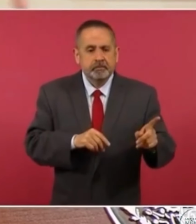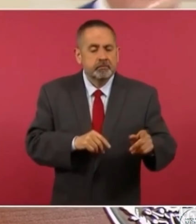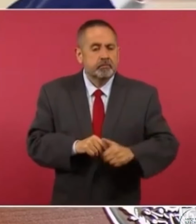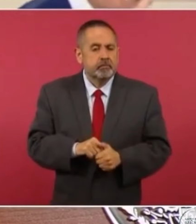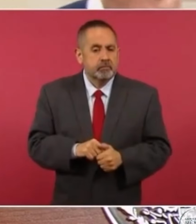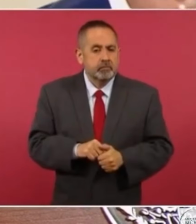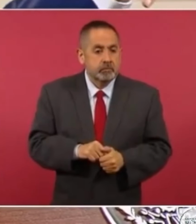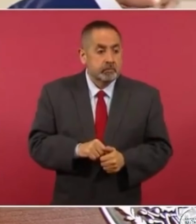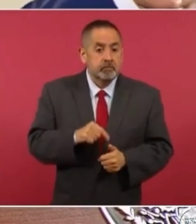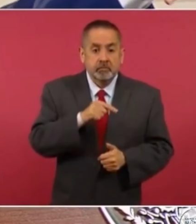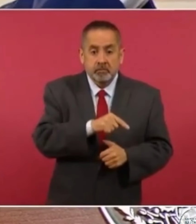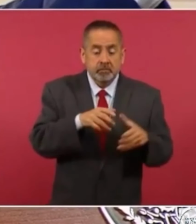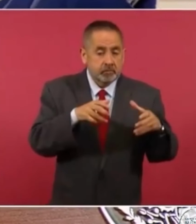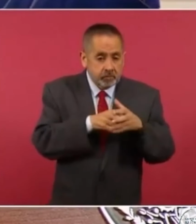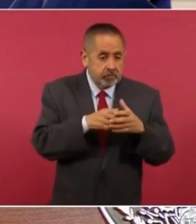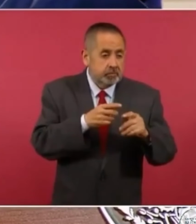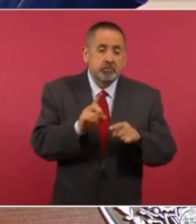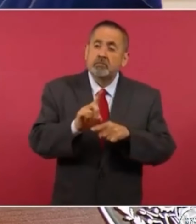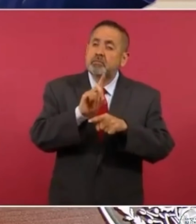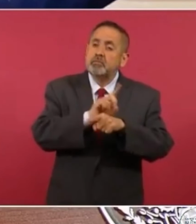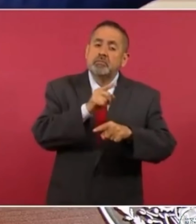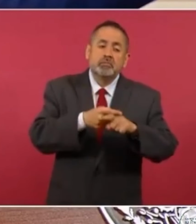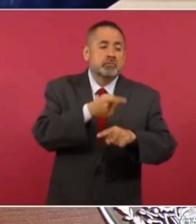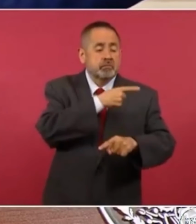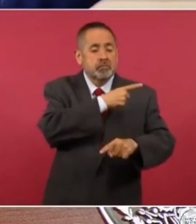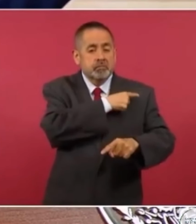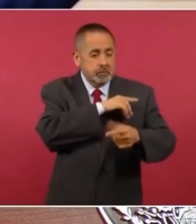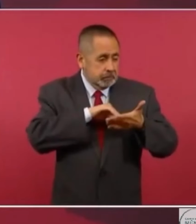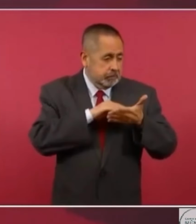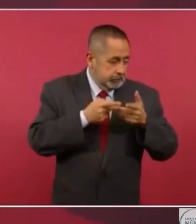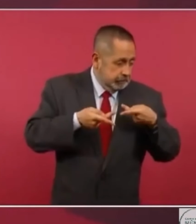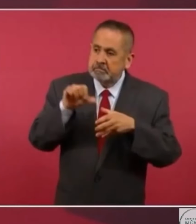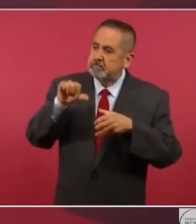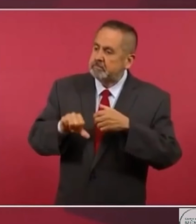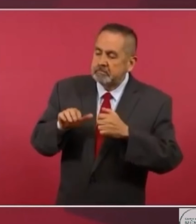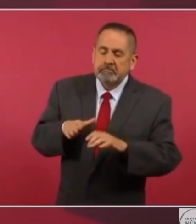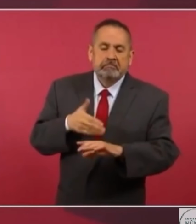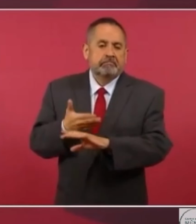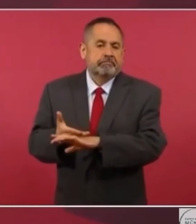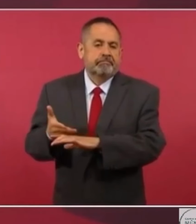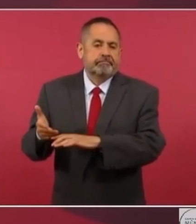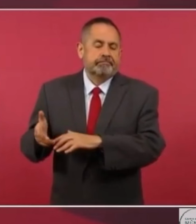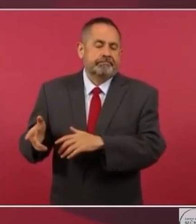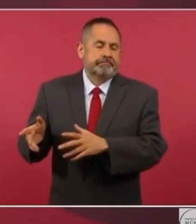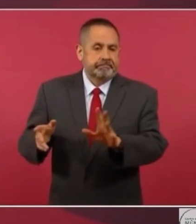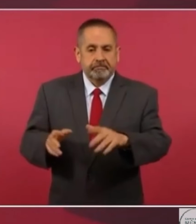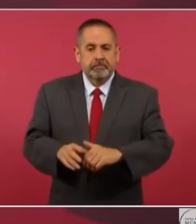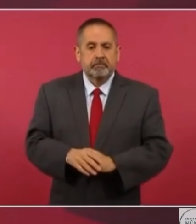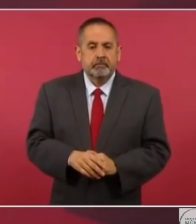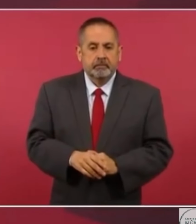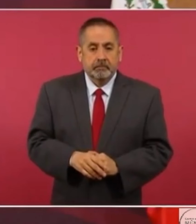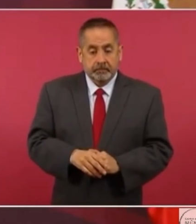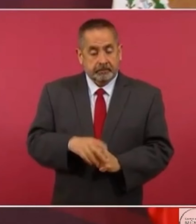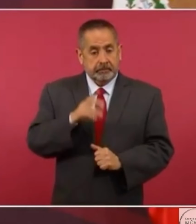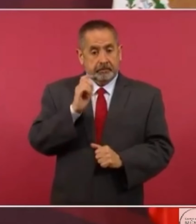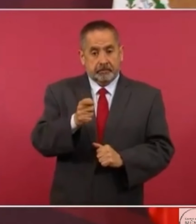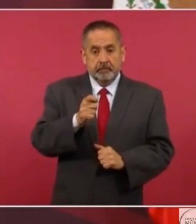Pero eso venía de tiempo atrás, venía la conspiración. Entonces, la